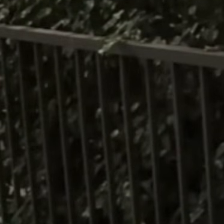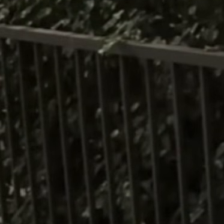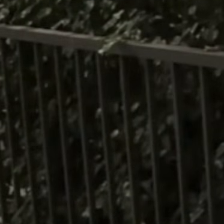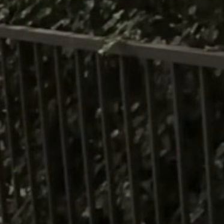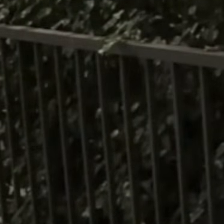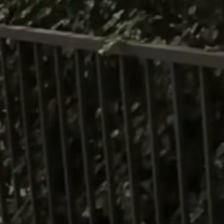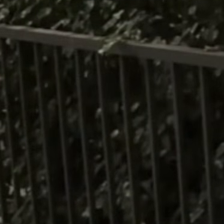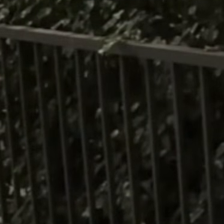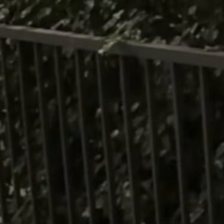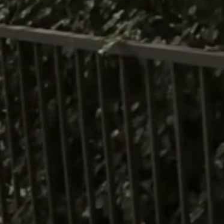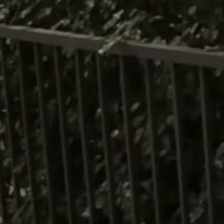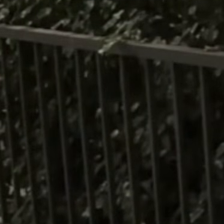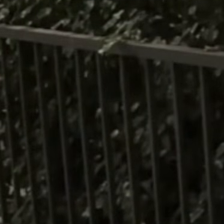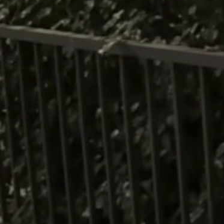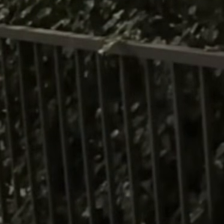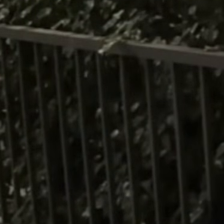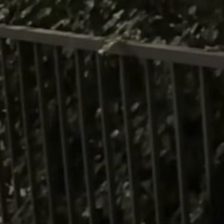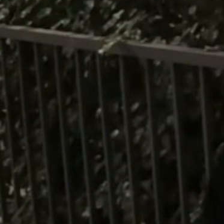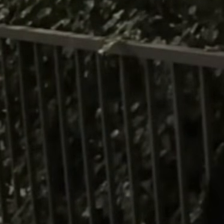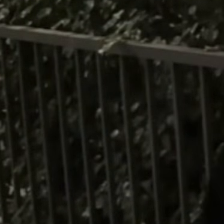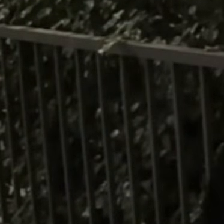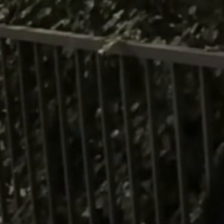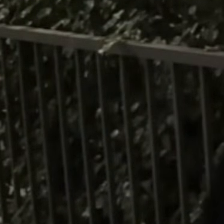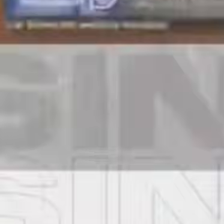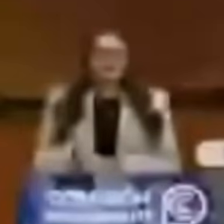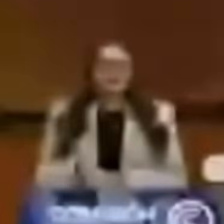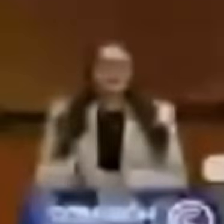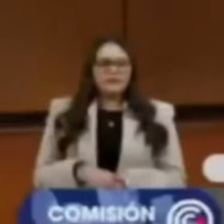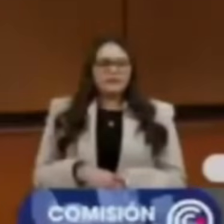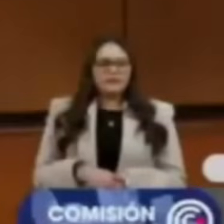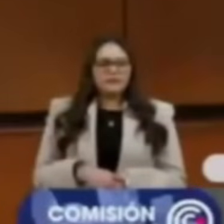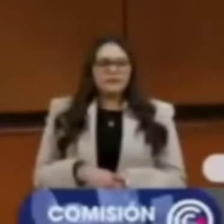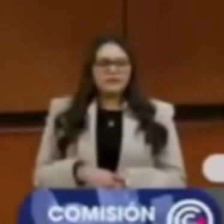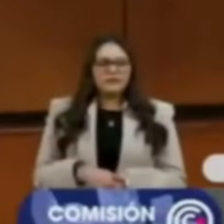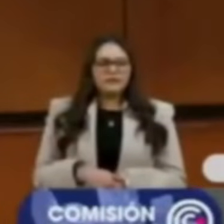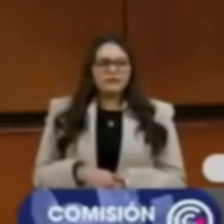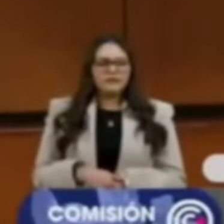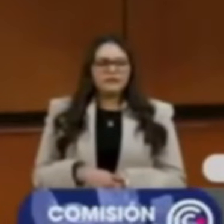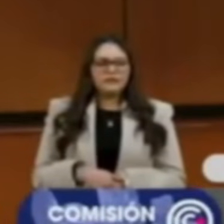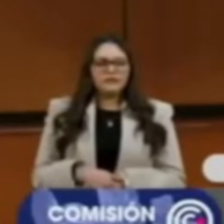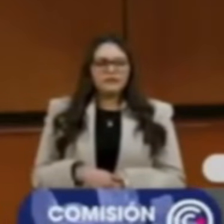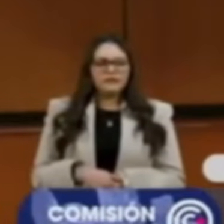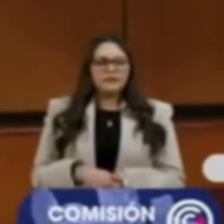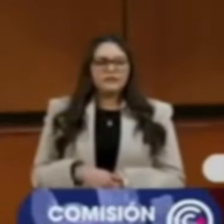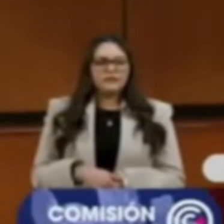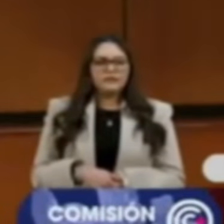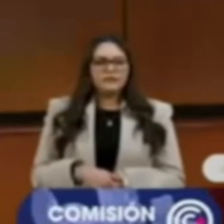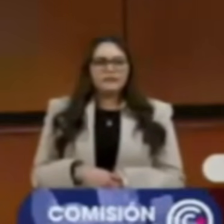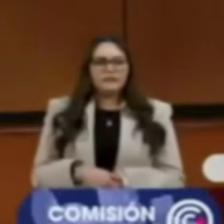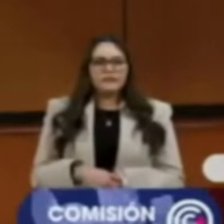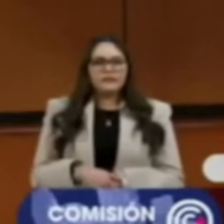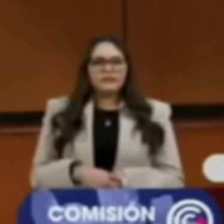Nayarit, precisamente Andrea Navarro. Con el permiso de la